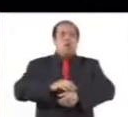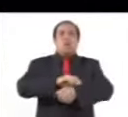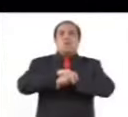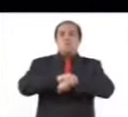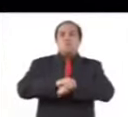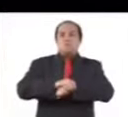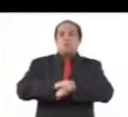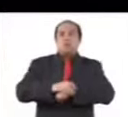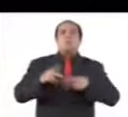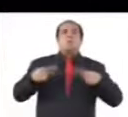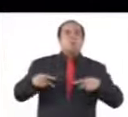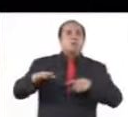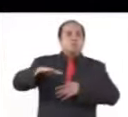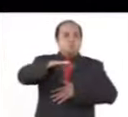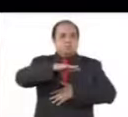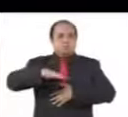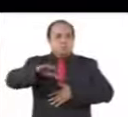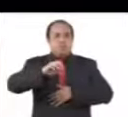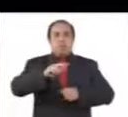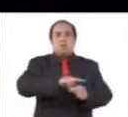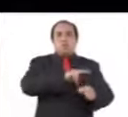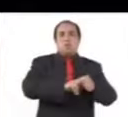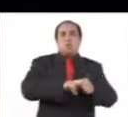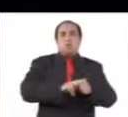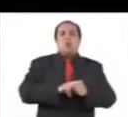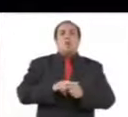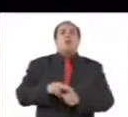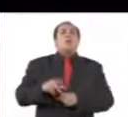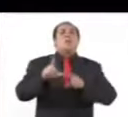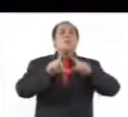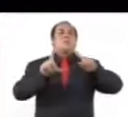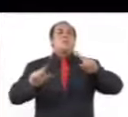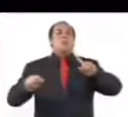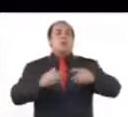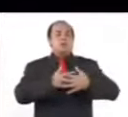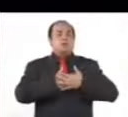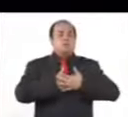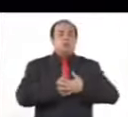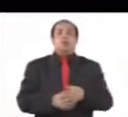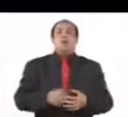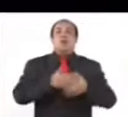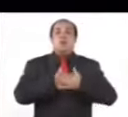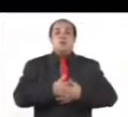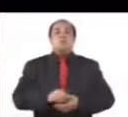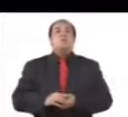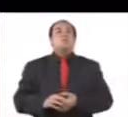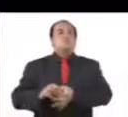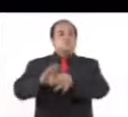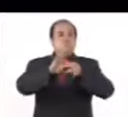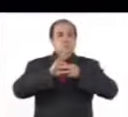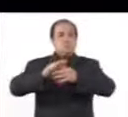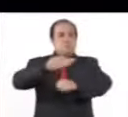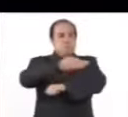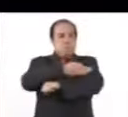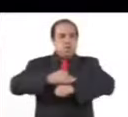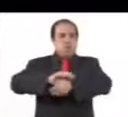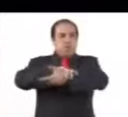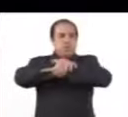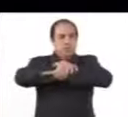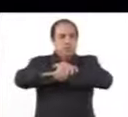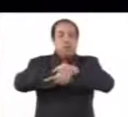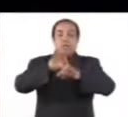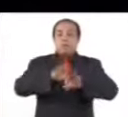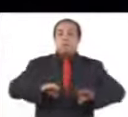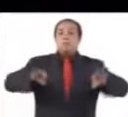la naturaleza y el amor a la patria, el amor, la fraternidad y la solidaridad. Es